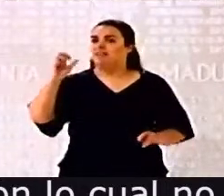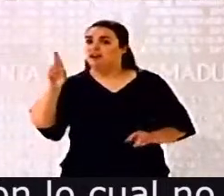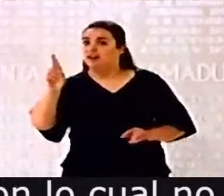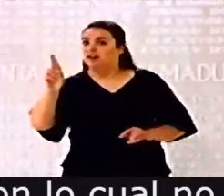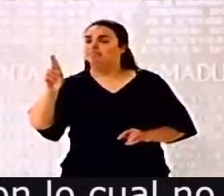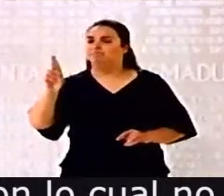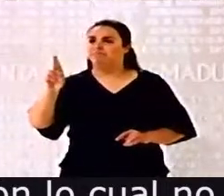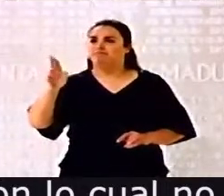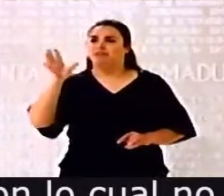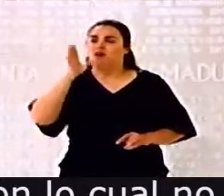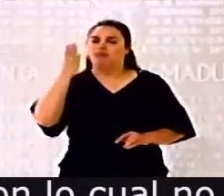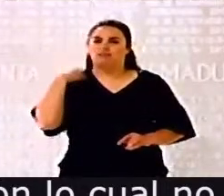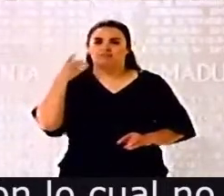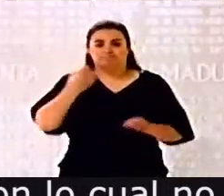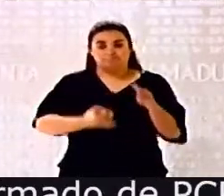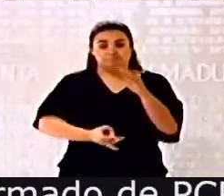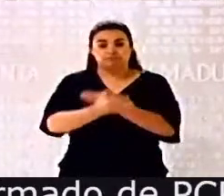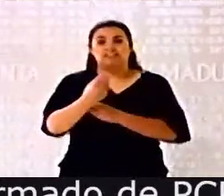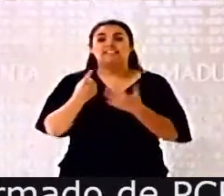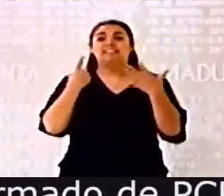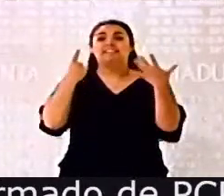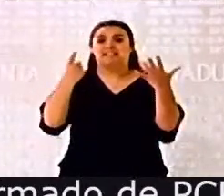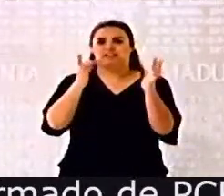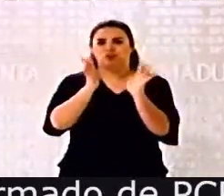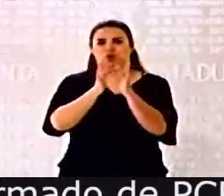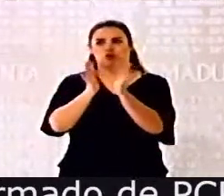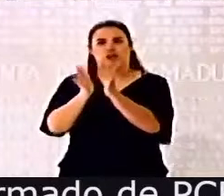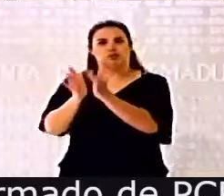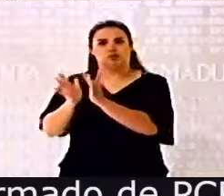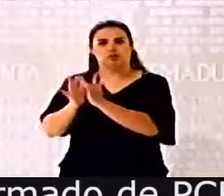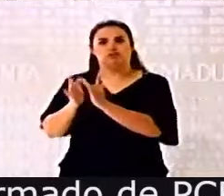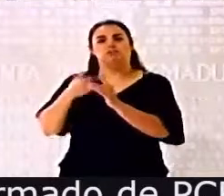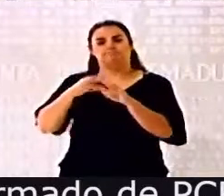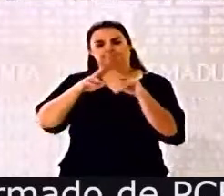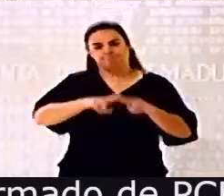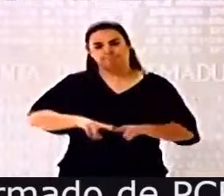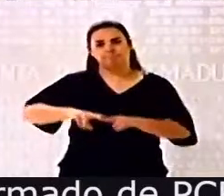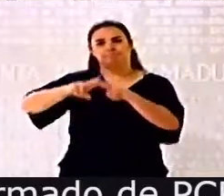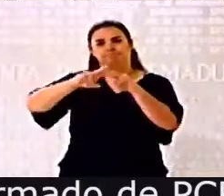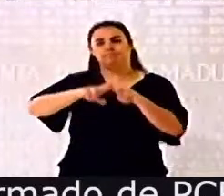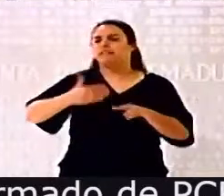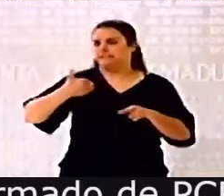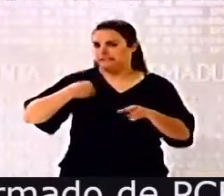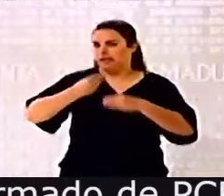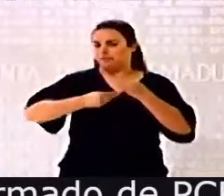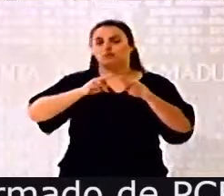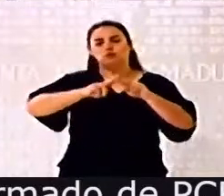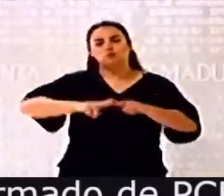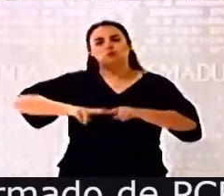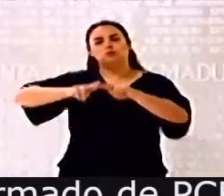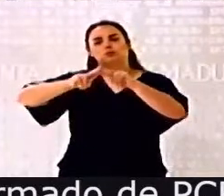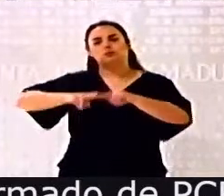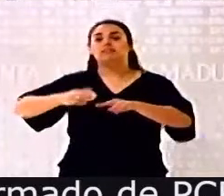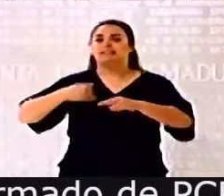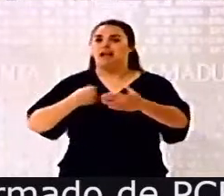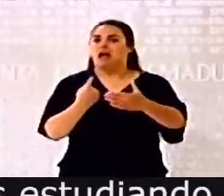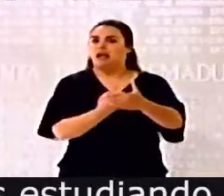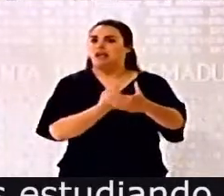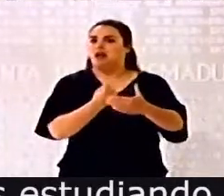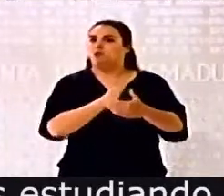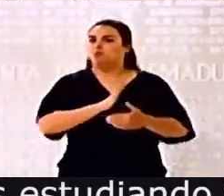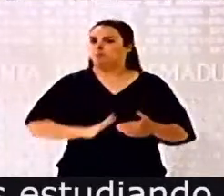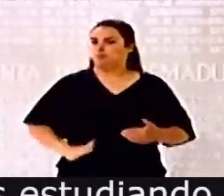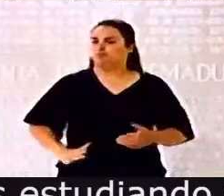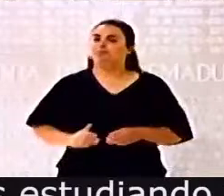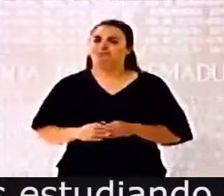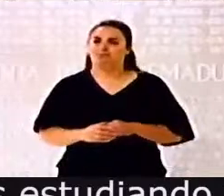nos ha dado origen a 6 contactos que tendremos que estudiar, que estamos ya estudiando y que ya tenemos aislados,